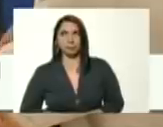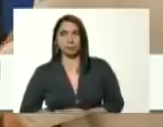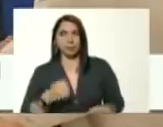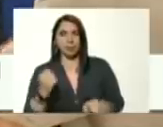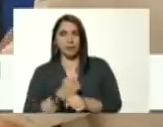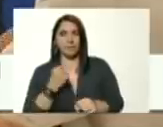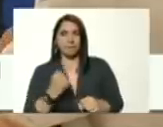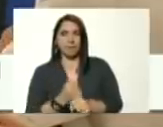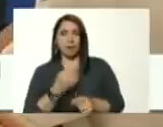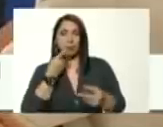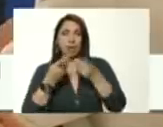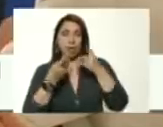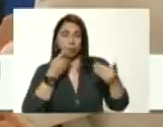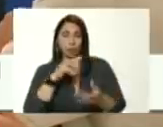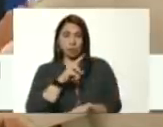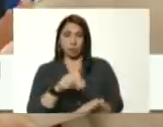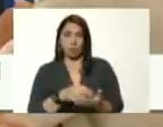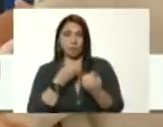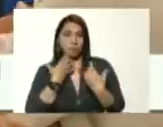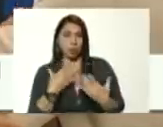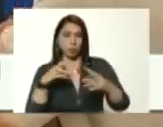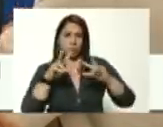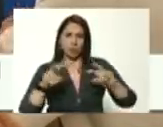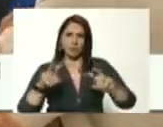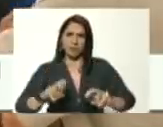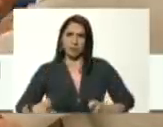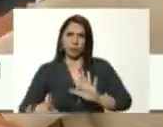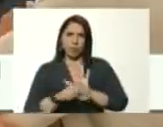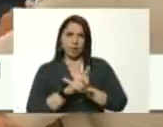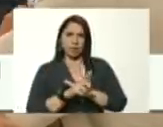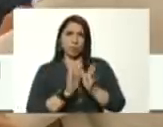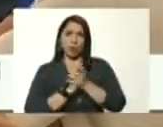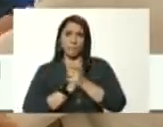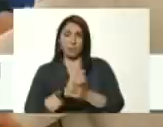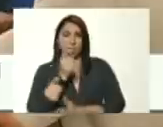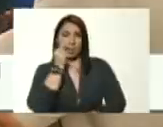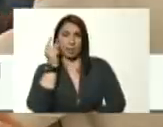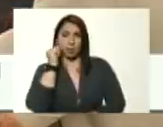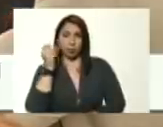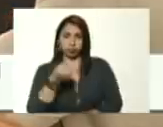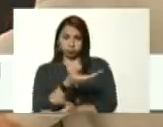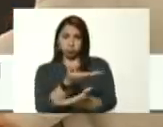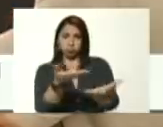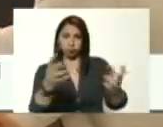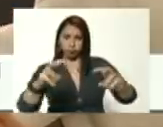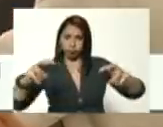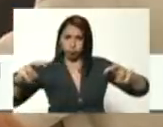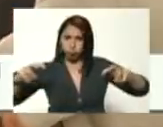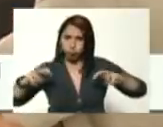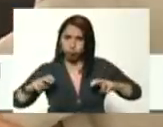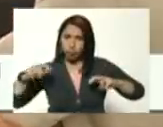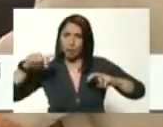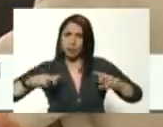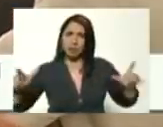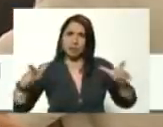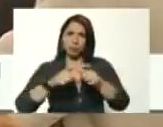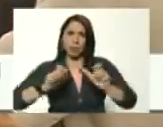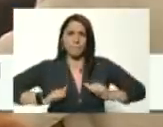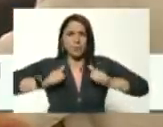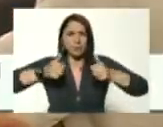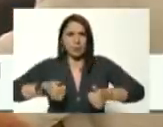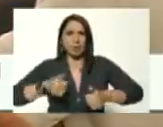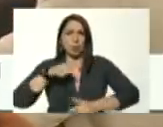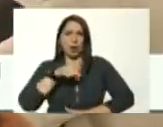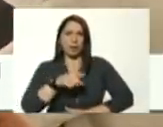nacional bueno revisemos esas leyes compañeros y compañeras todos que están aquí presentes que esta reunión para que comencemos desde